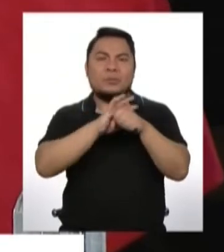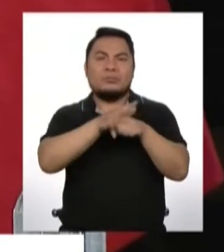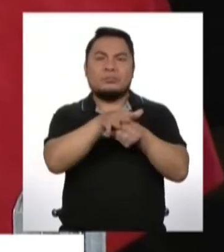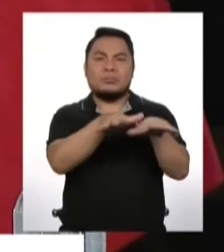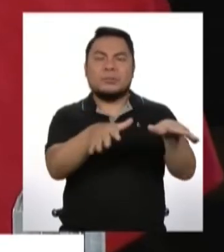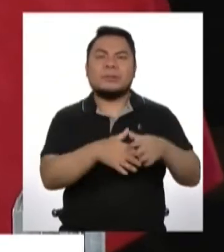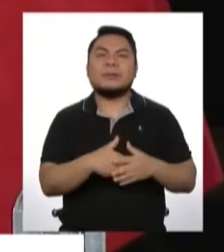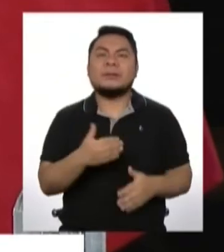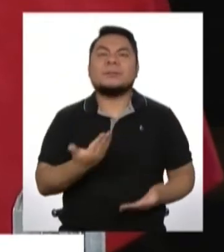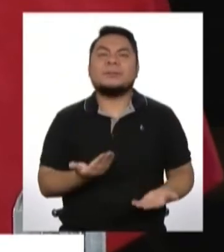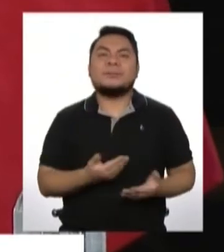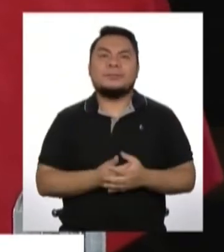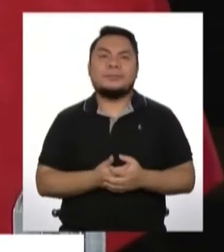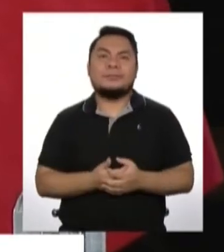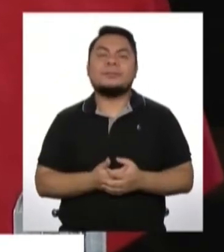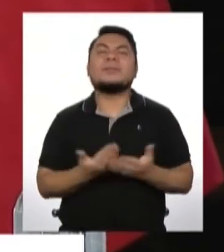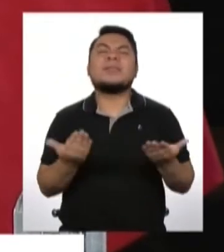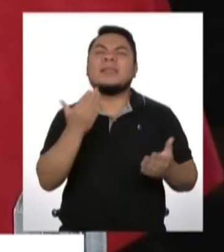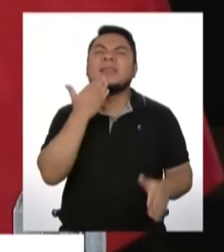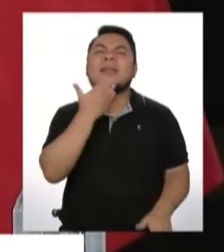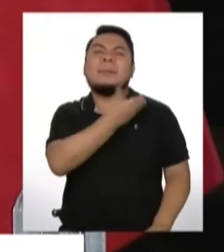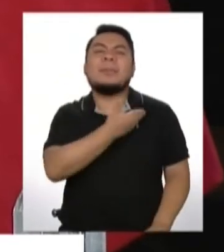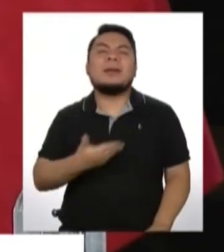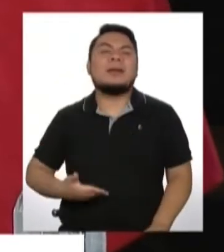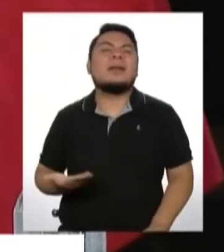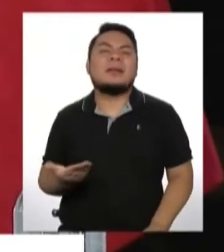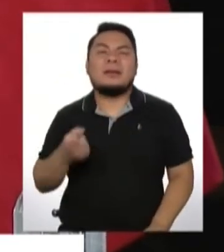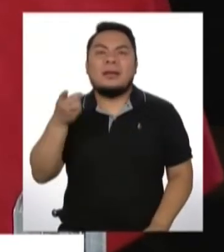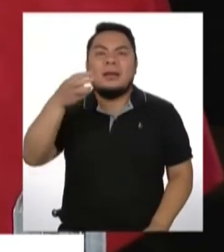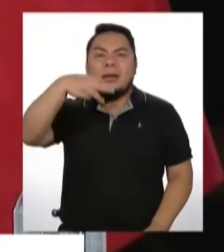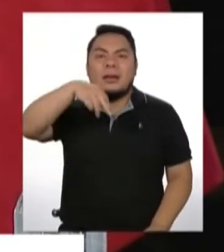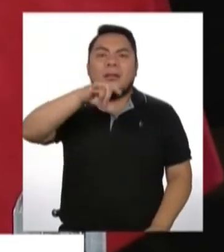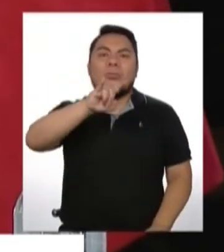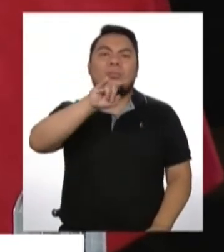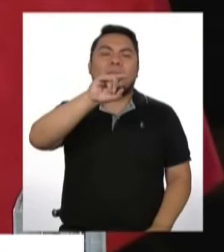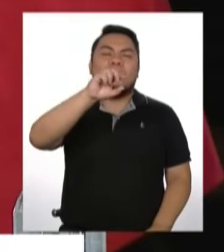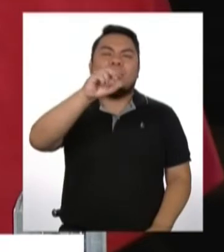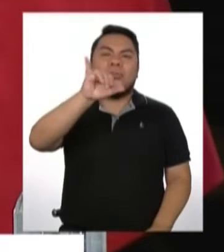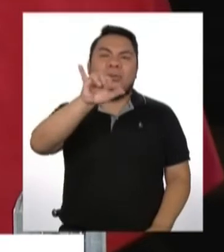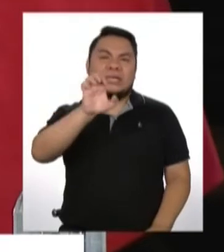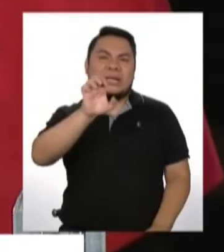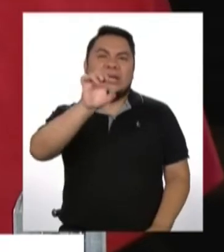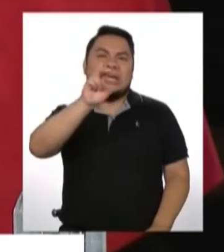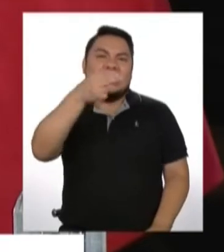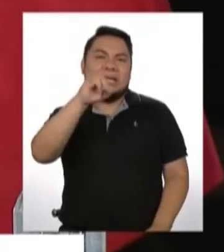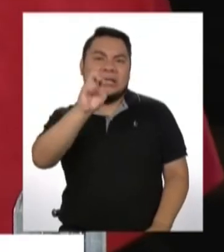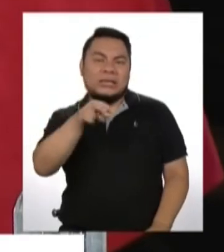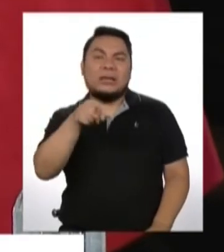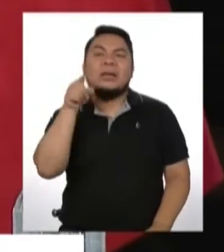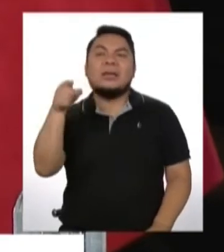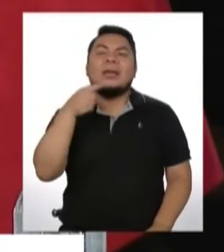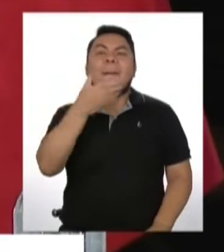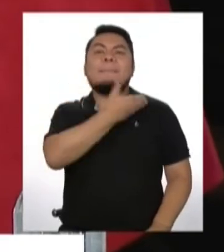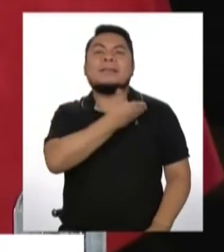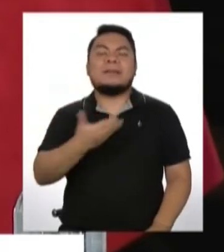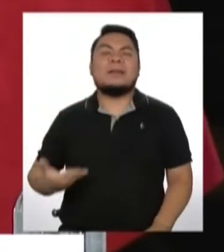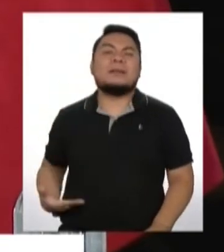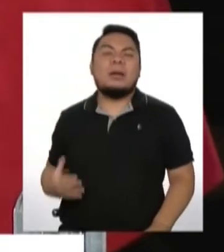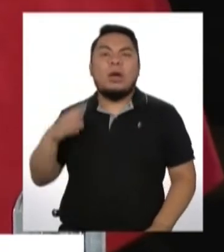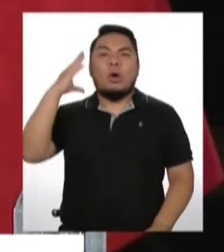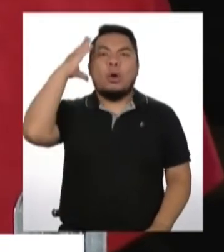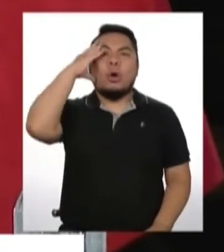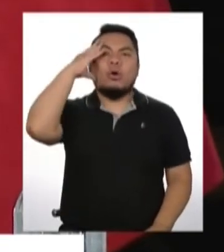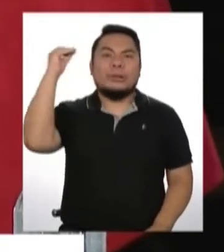epidemia, el COVID-19. Me refiero al presidente Moon Jae-in, es el presidente de Corea del Sur. Con